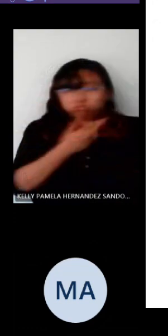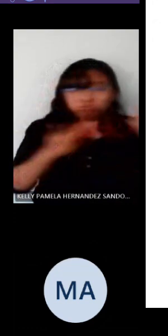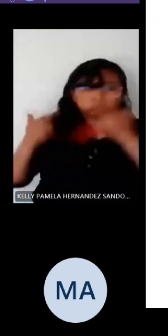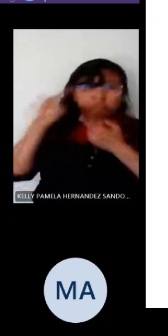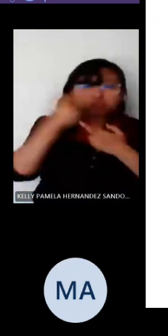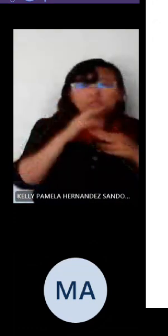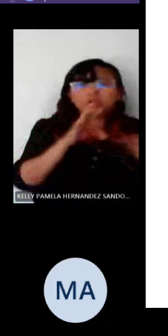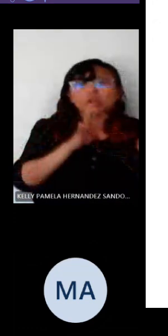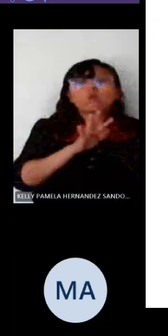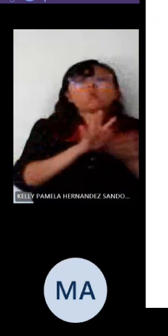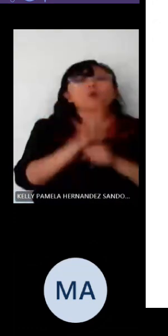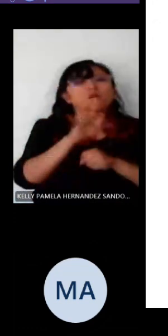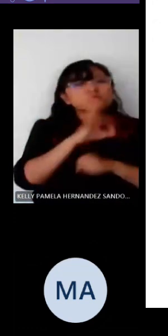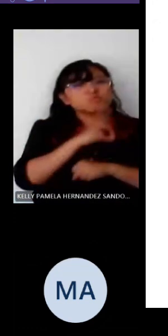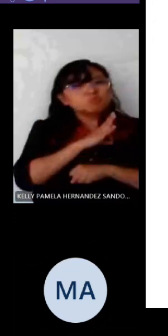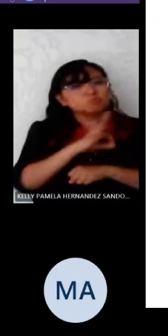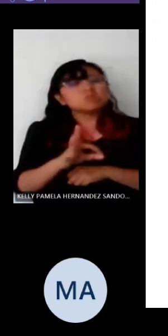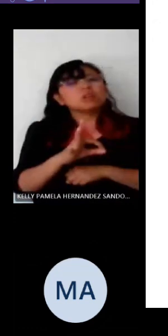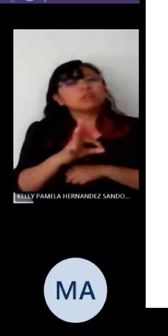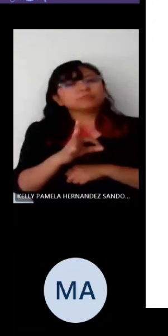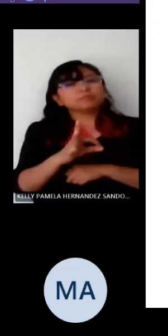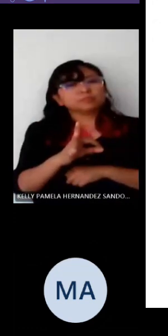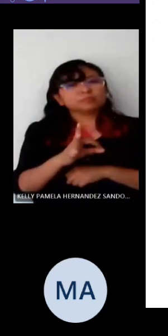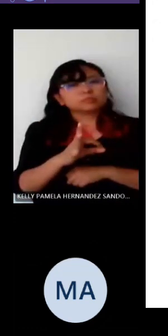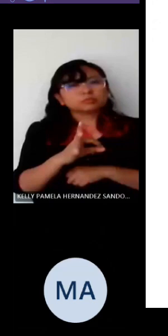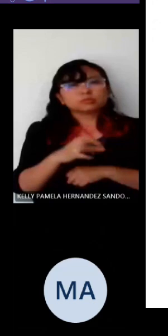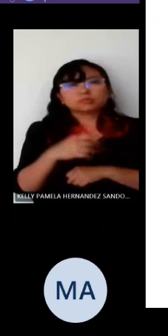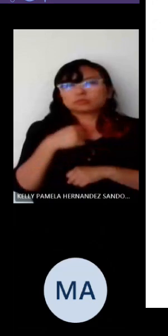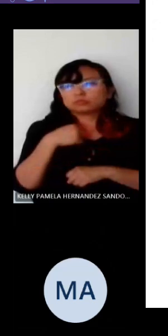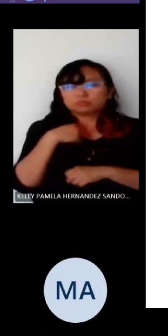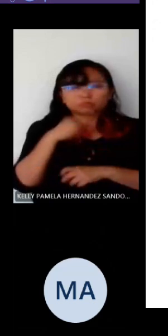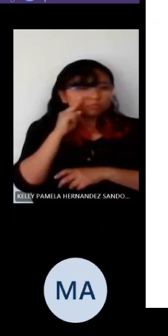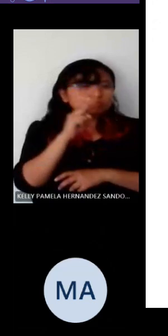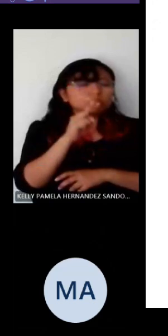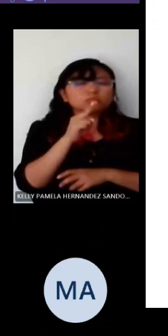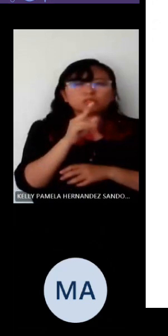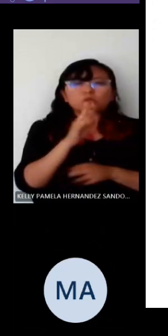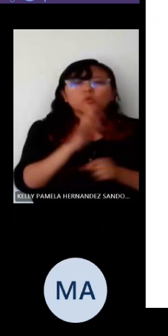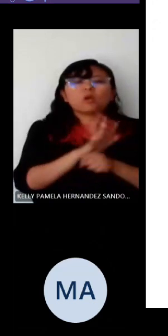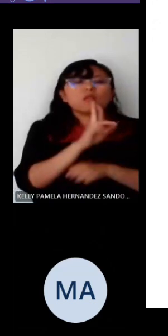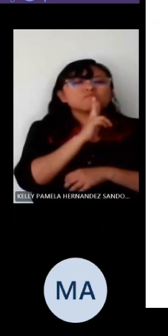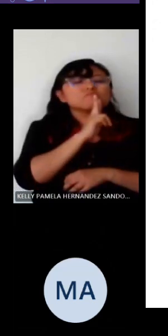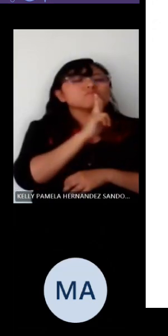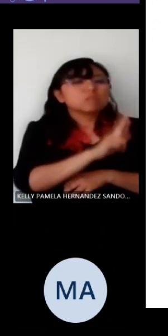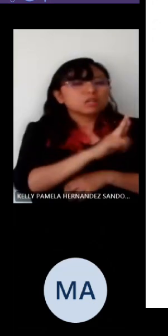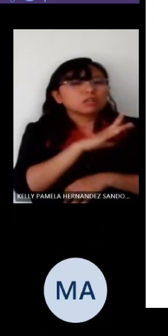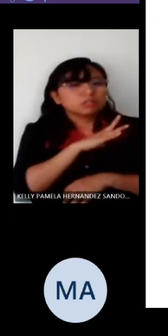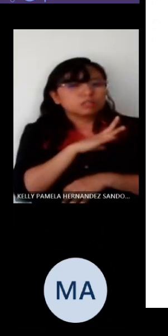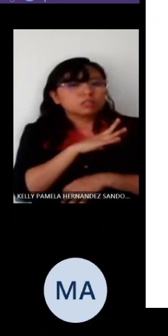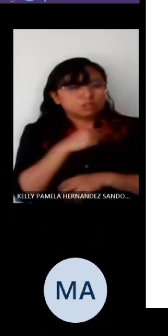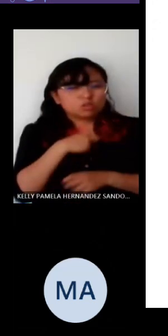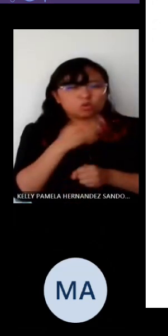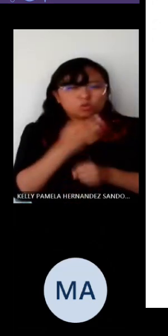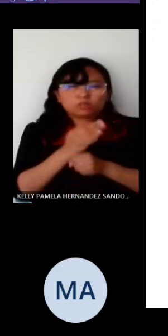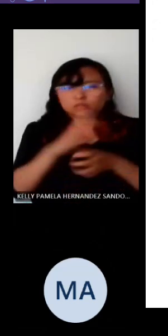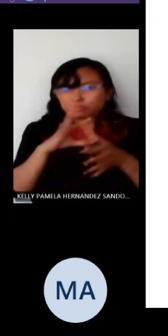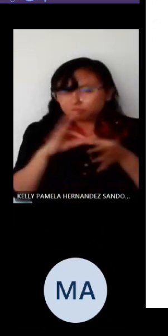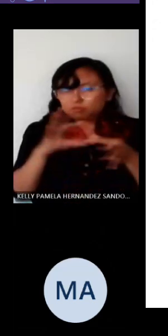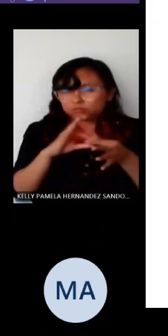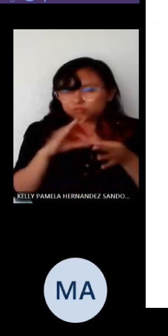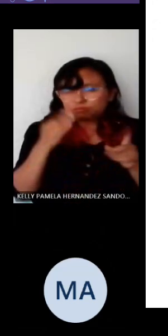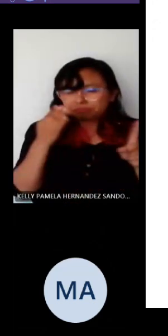las posibles escenarios con un resultado que ahorita les voy a explicar más a detalle, y cuáles son